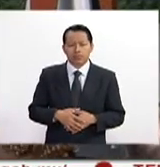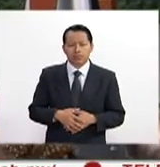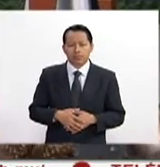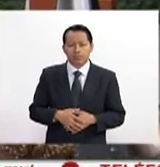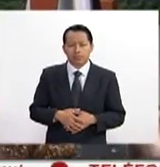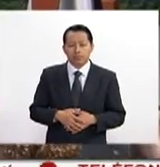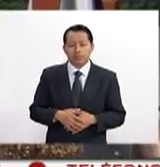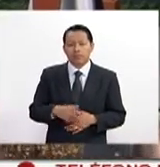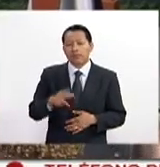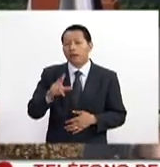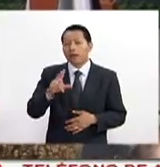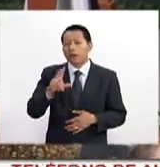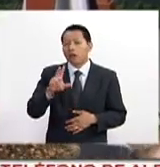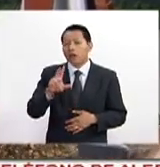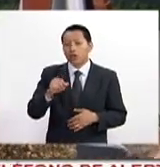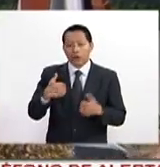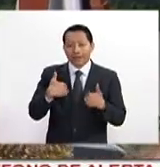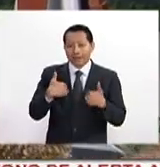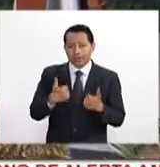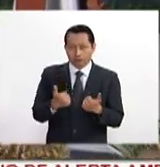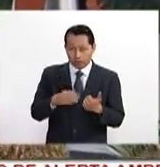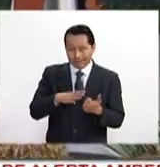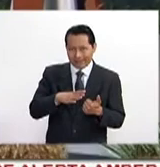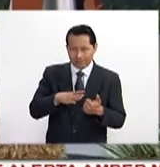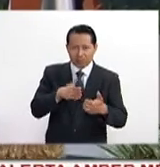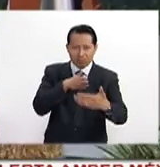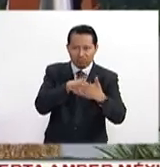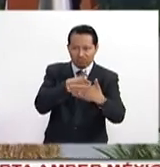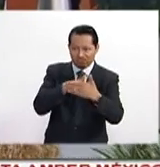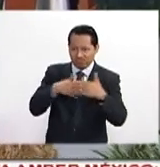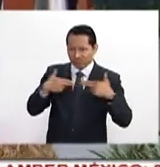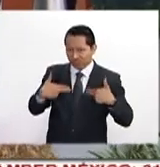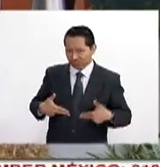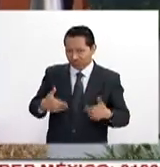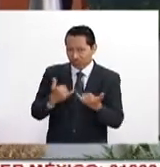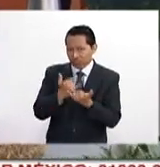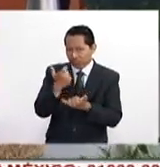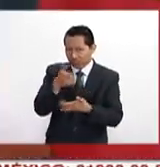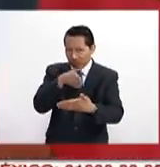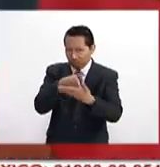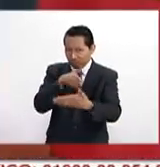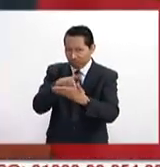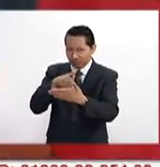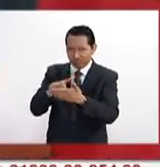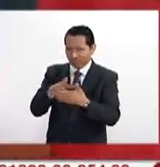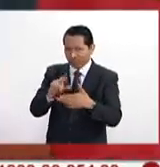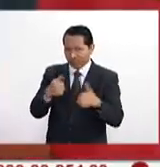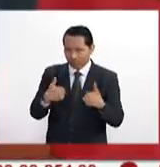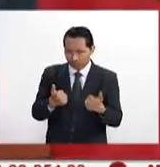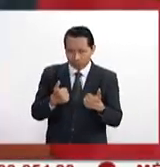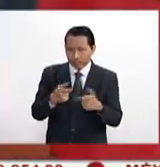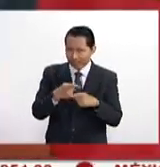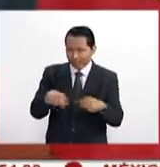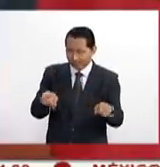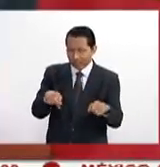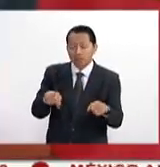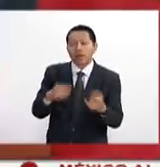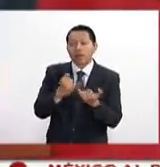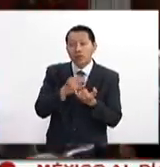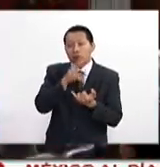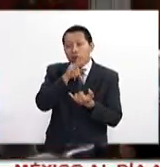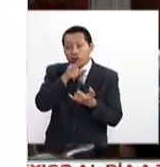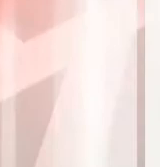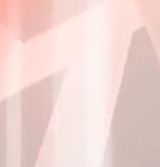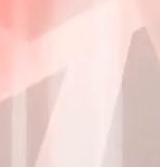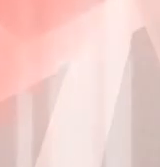en la no comprensión de las barreras humanas y económicas y en la preocupación del cambio climático.